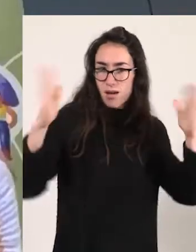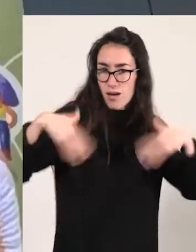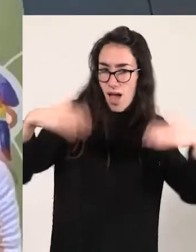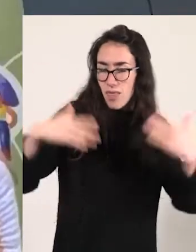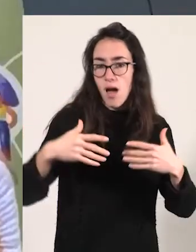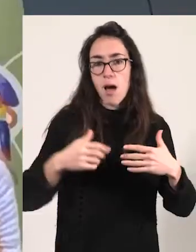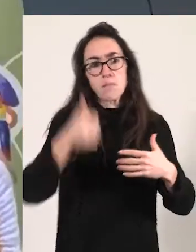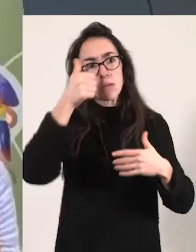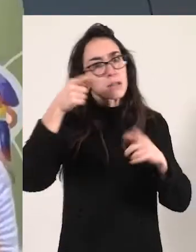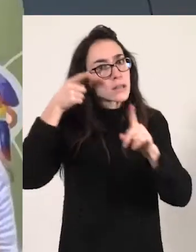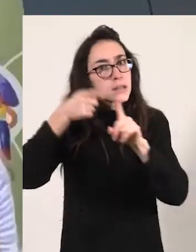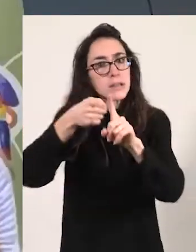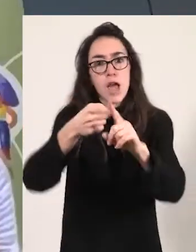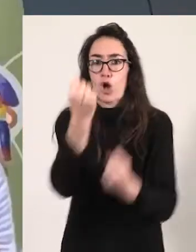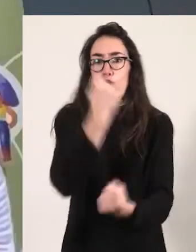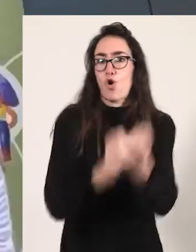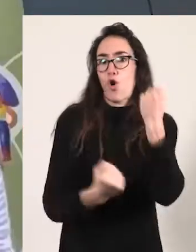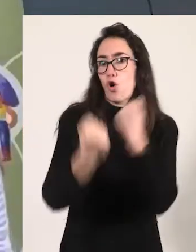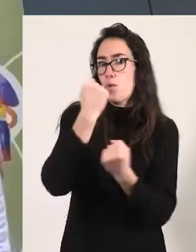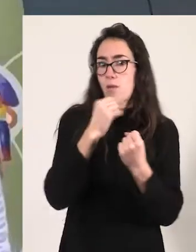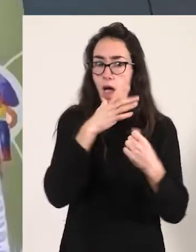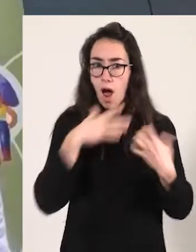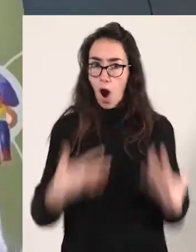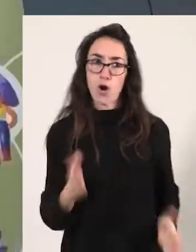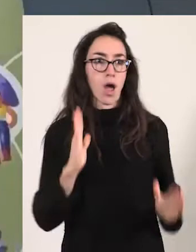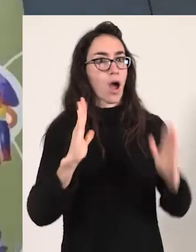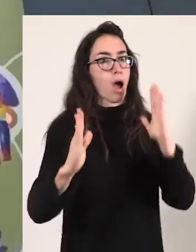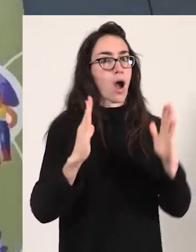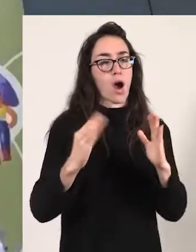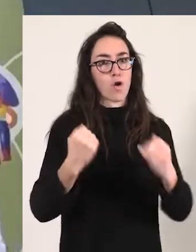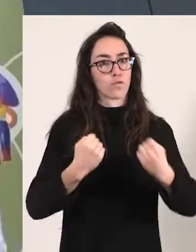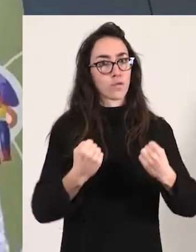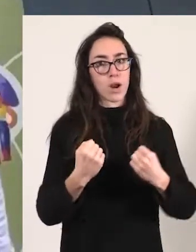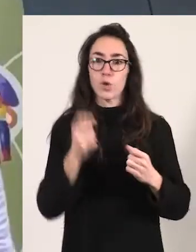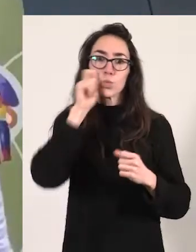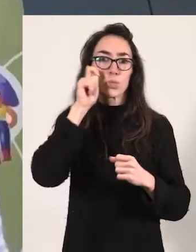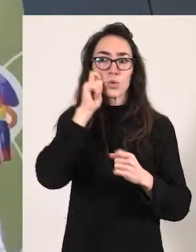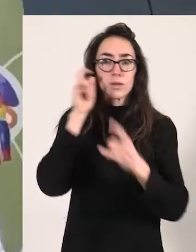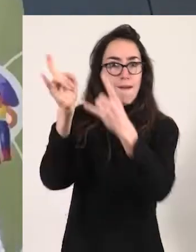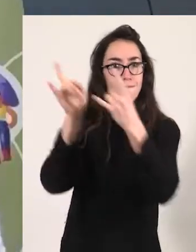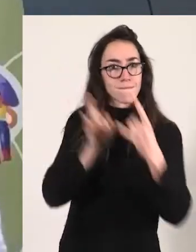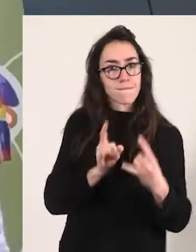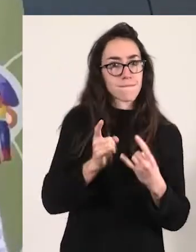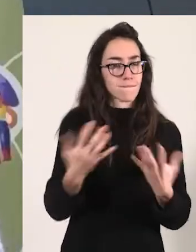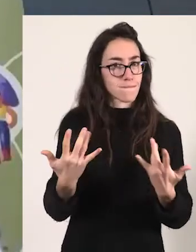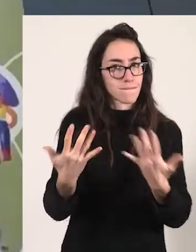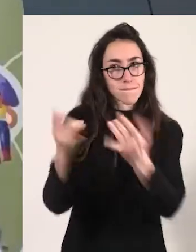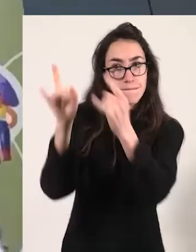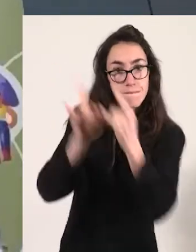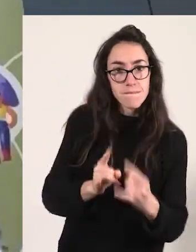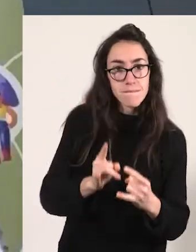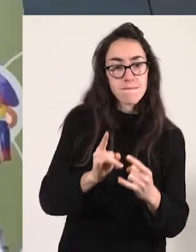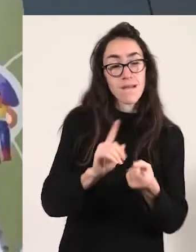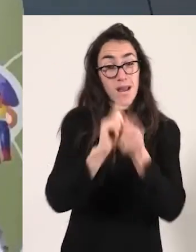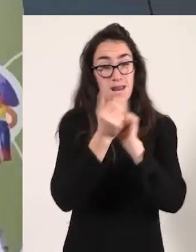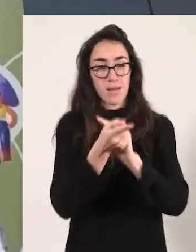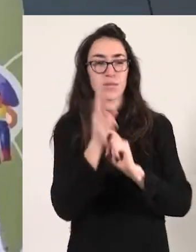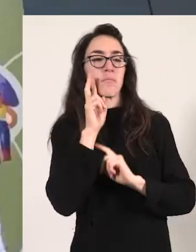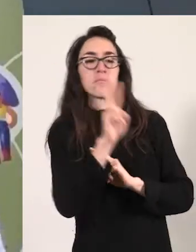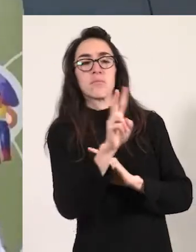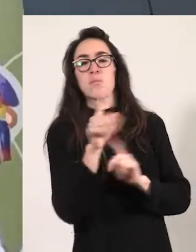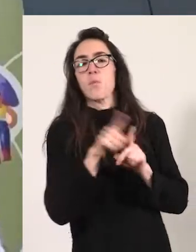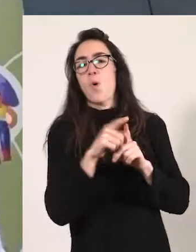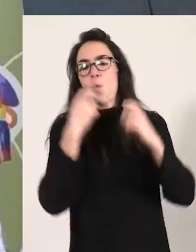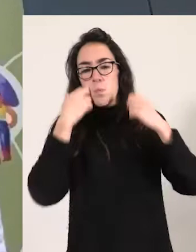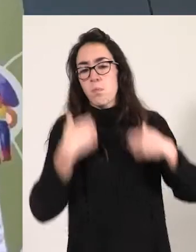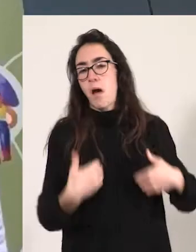las islas en patera frente a, a lo económico, ¿no? Los turistas, que estamos en temporada alta, que es un corredor seguro, ahí están los dos contrastes, pero